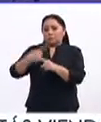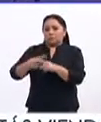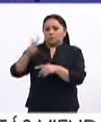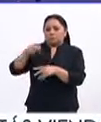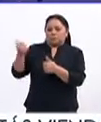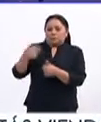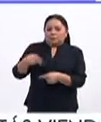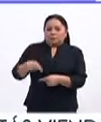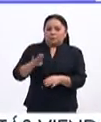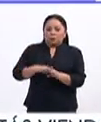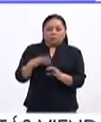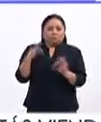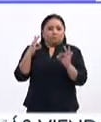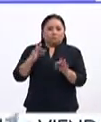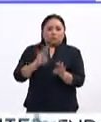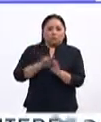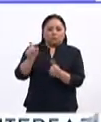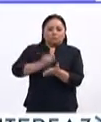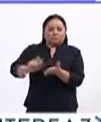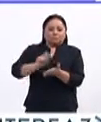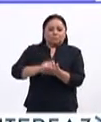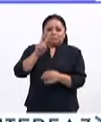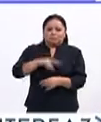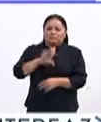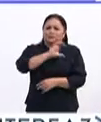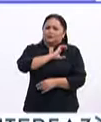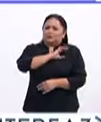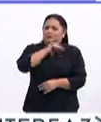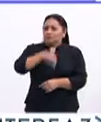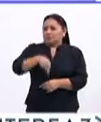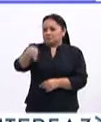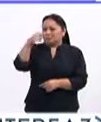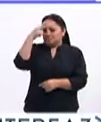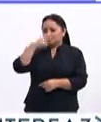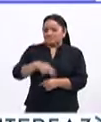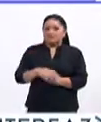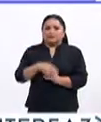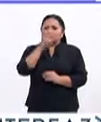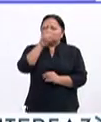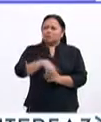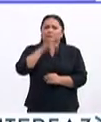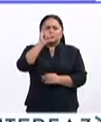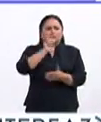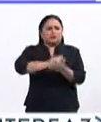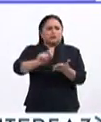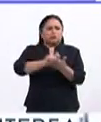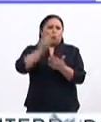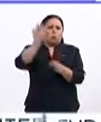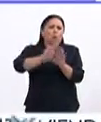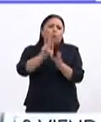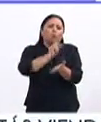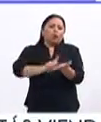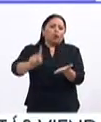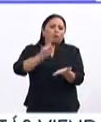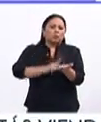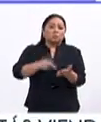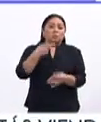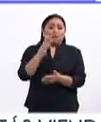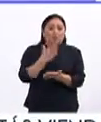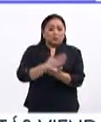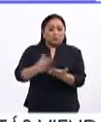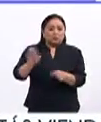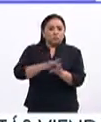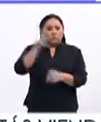también este excelente escritor tan querido aquí en México. Pues es un escritor querido, es un gran poeta que además